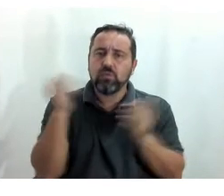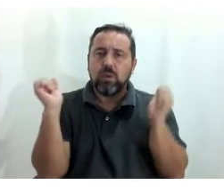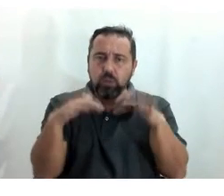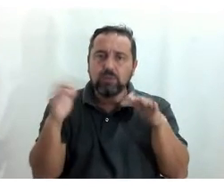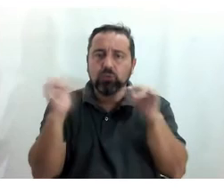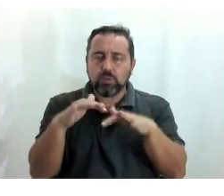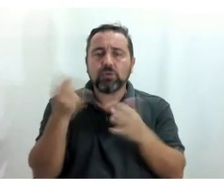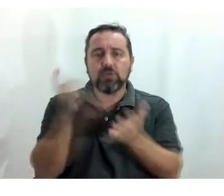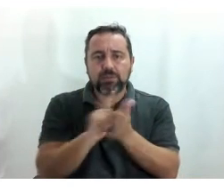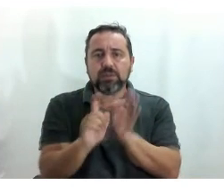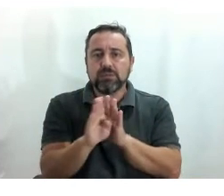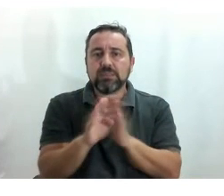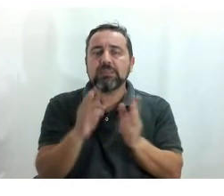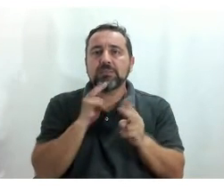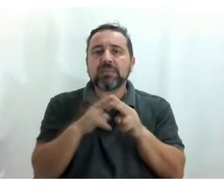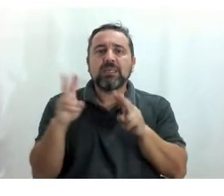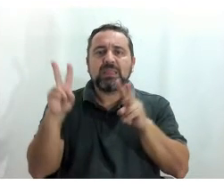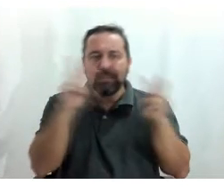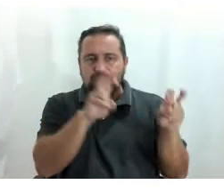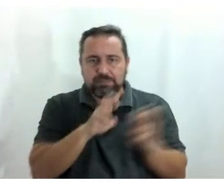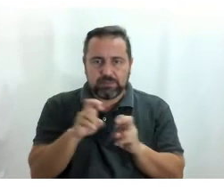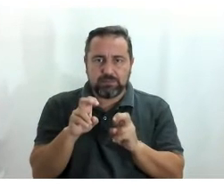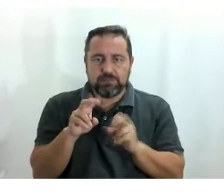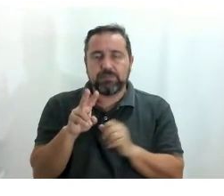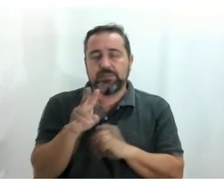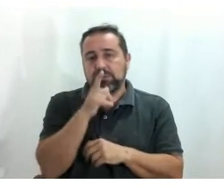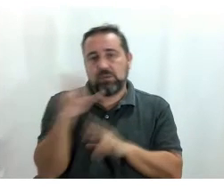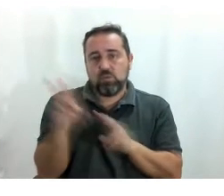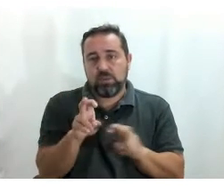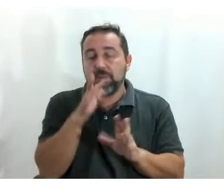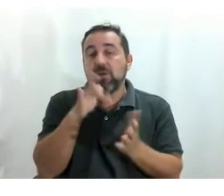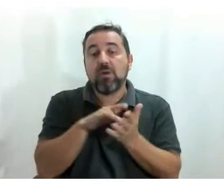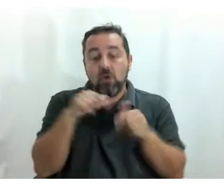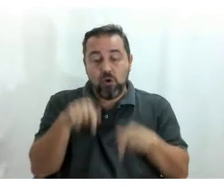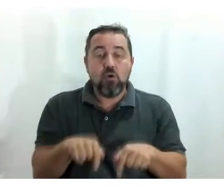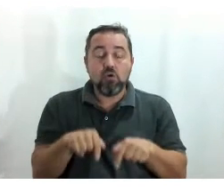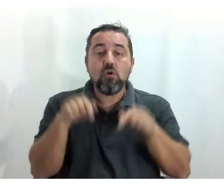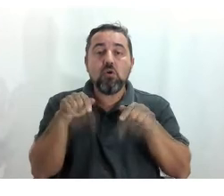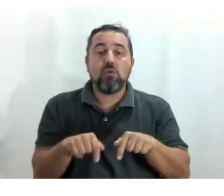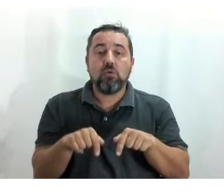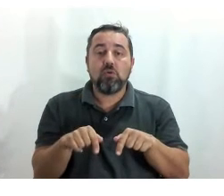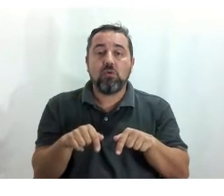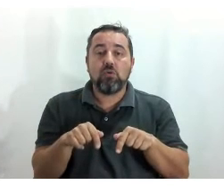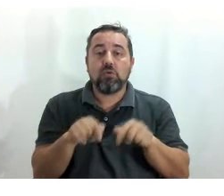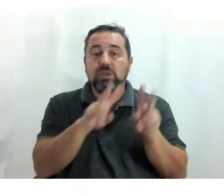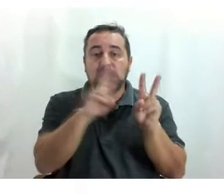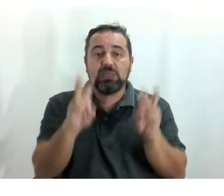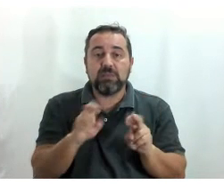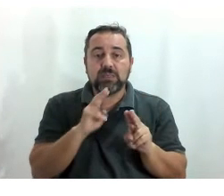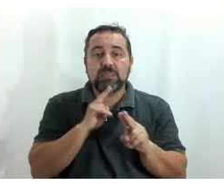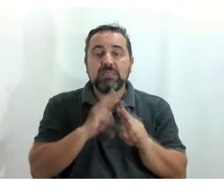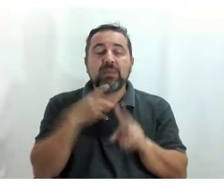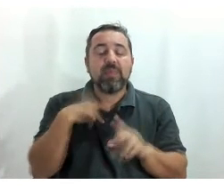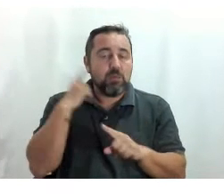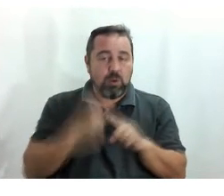para abordar pues, nuevas temáticas, pero digamos, hoy cerramos el campo de las